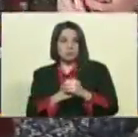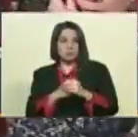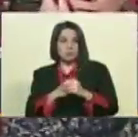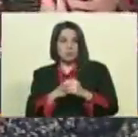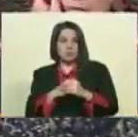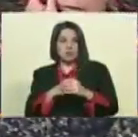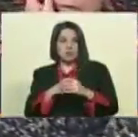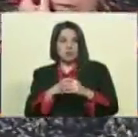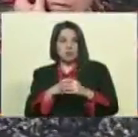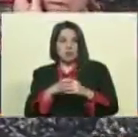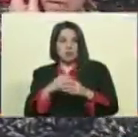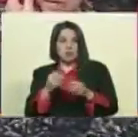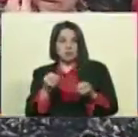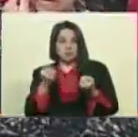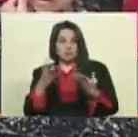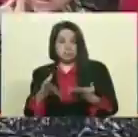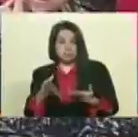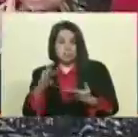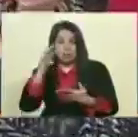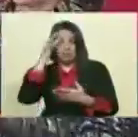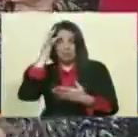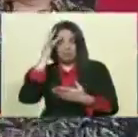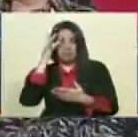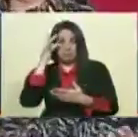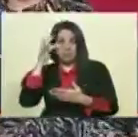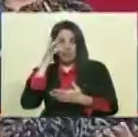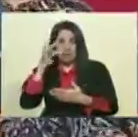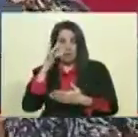Fiscal General, Tarek William Saab,